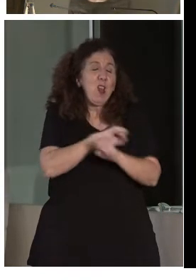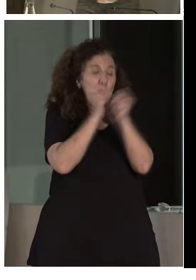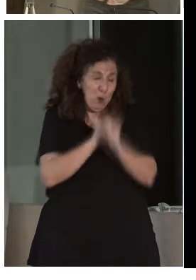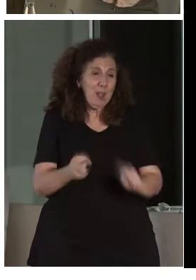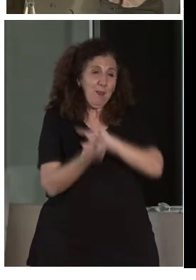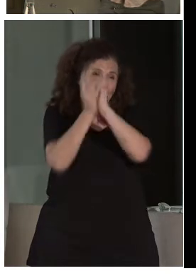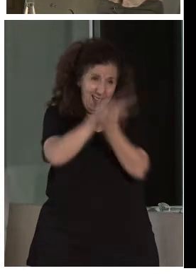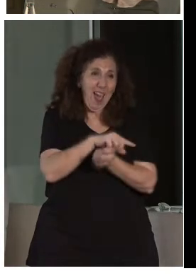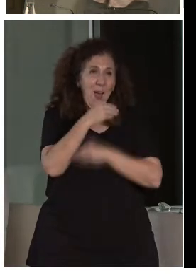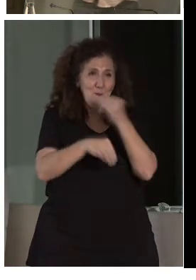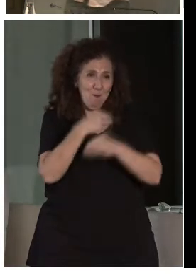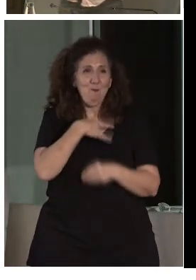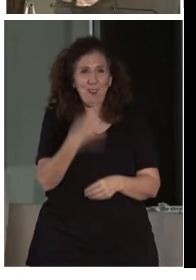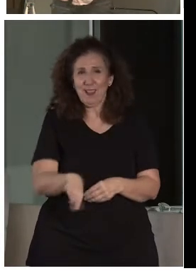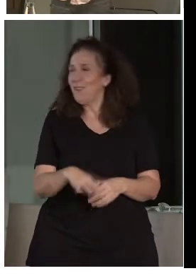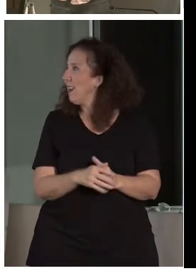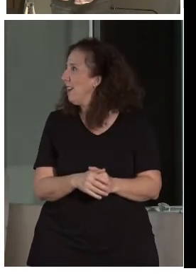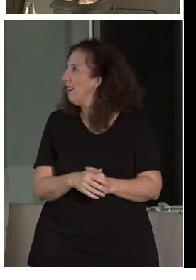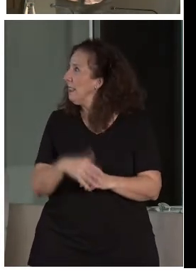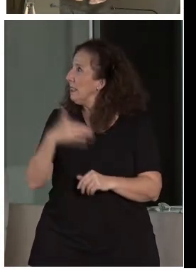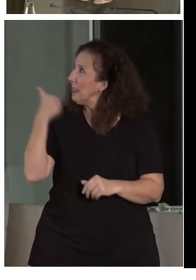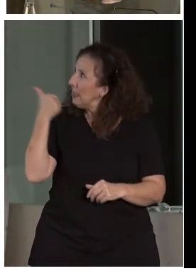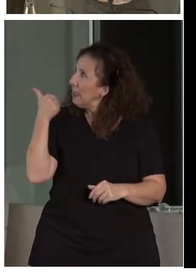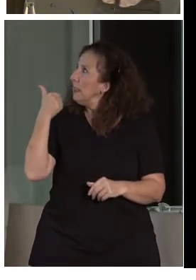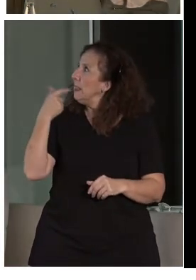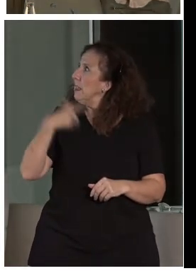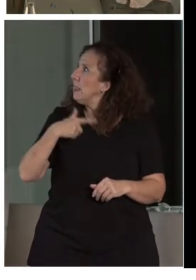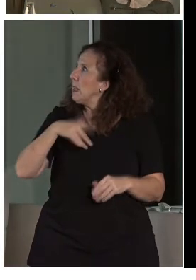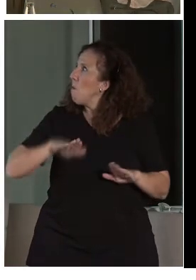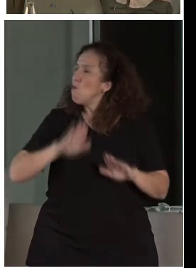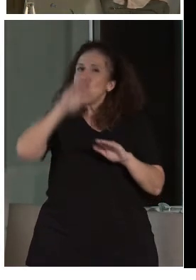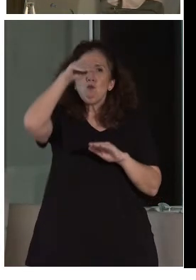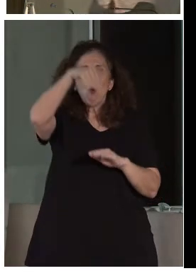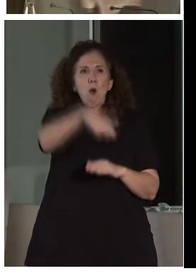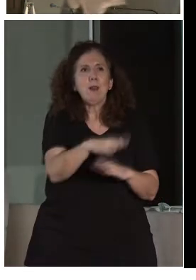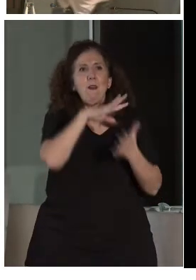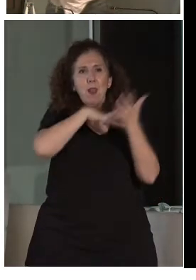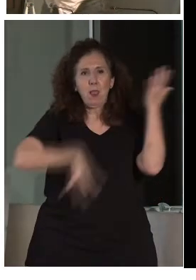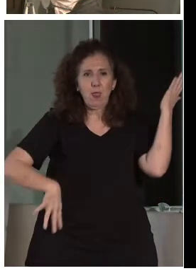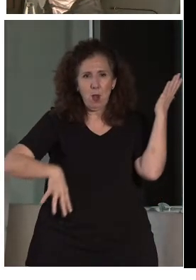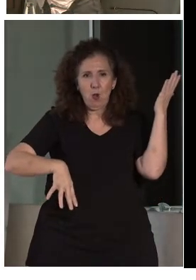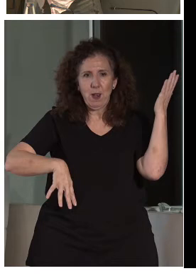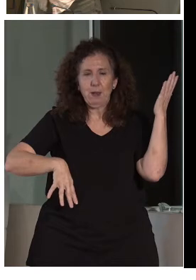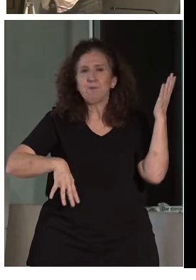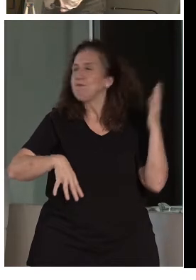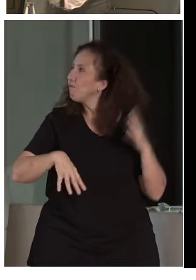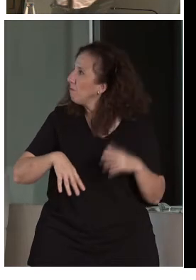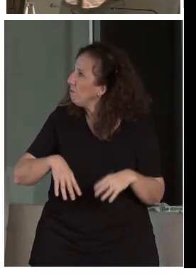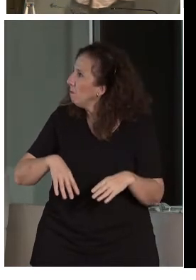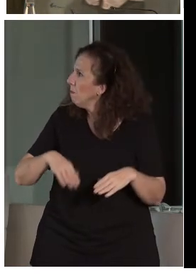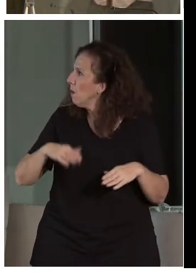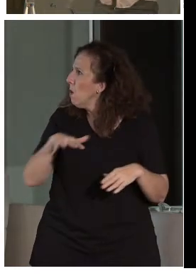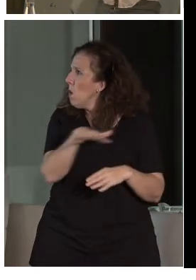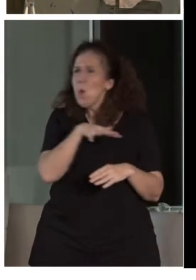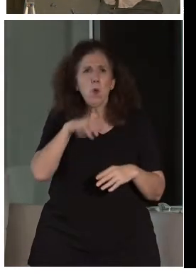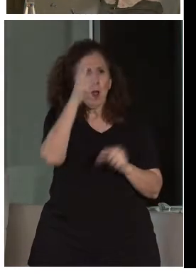Fijaros, en la montaña en silla de ruedas lo mismo. Rodamund han subido a Montserrat, al sitio más alto que es San Jeroni. ¿Ok? Lo